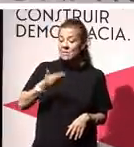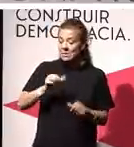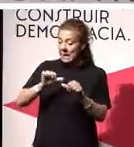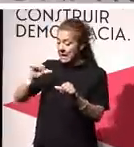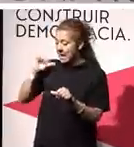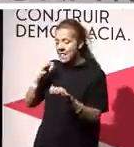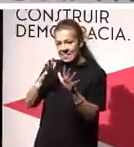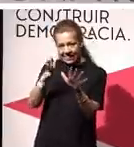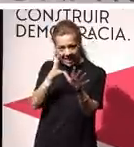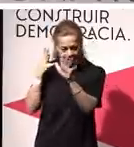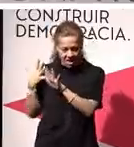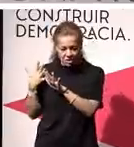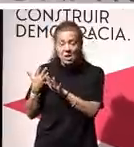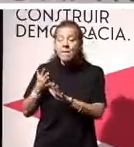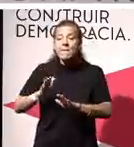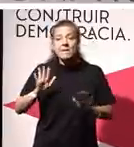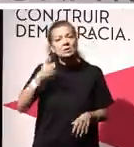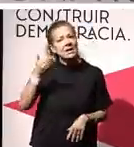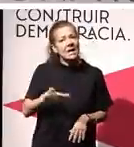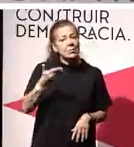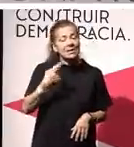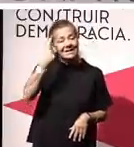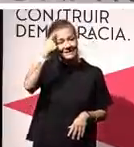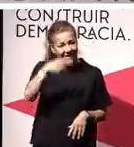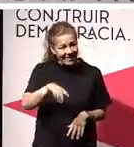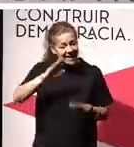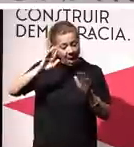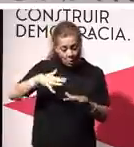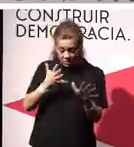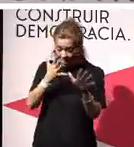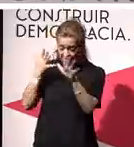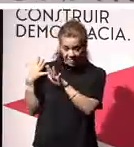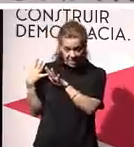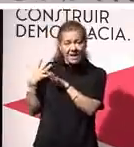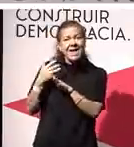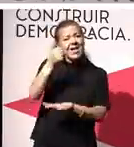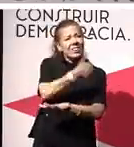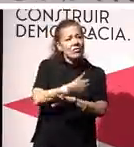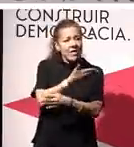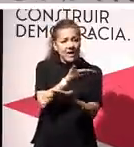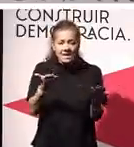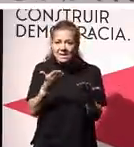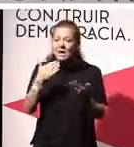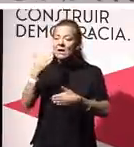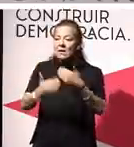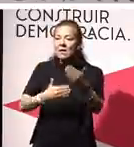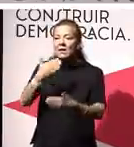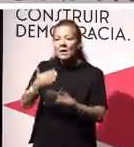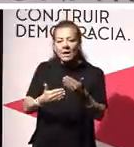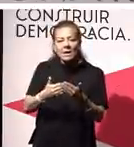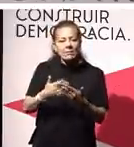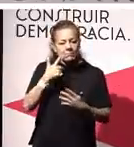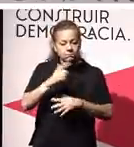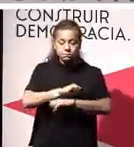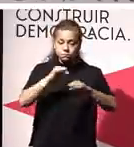últimos 10 años. Pero es que es importante comprender que en la última década la ciudadanía de nuestro país ha caminado con un paso muy